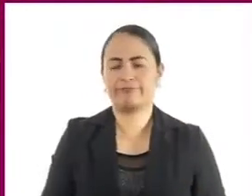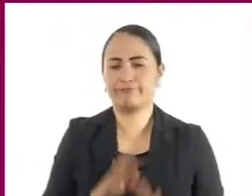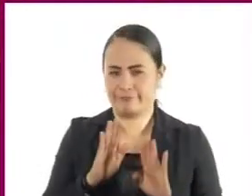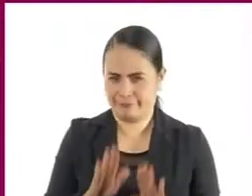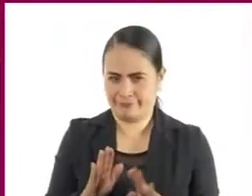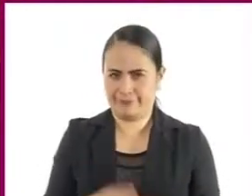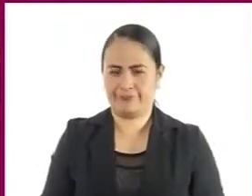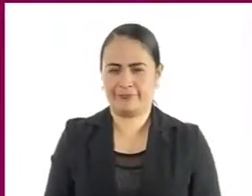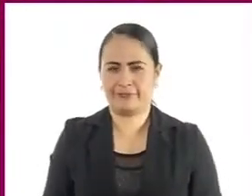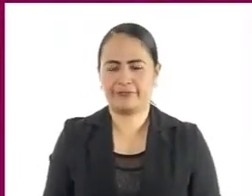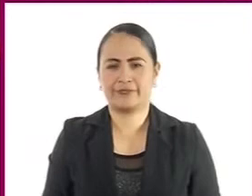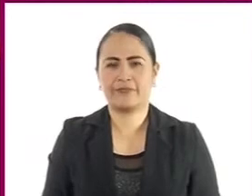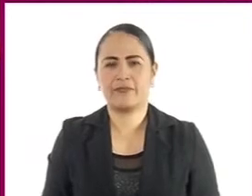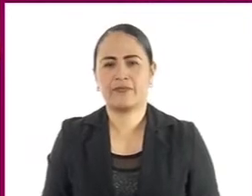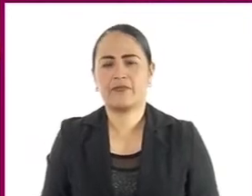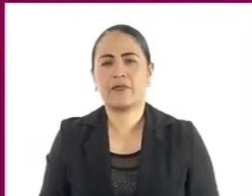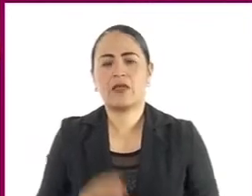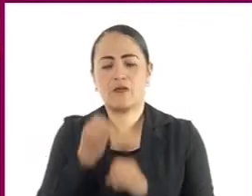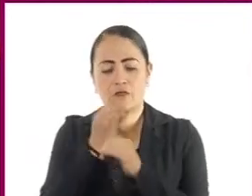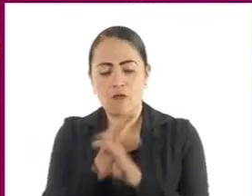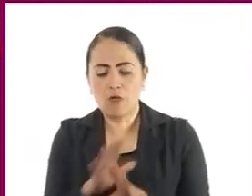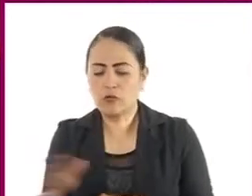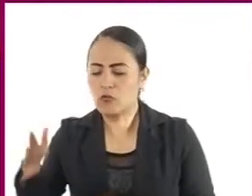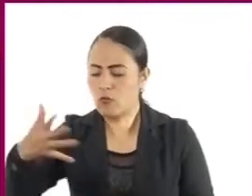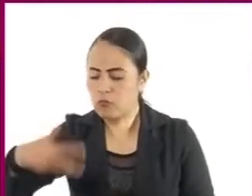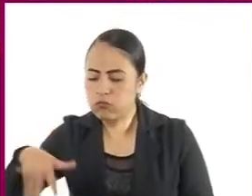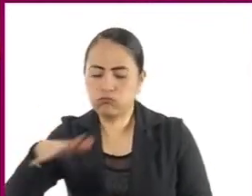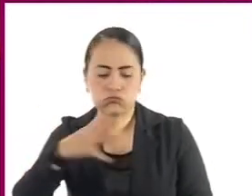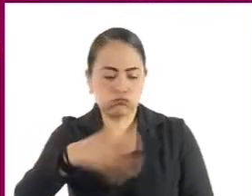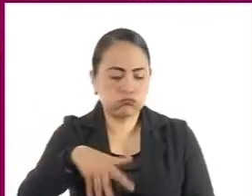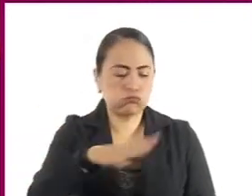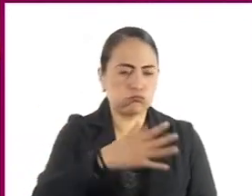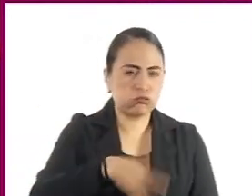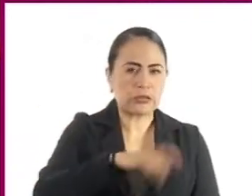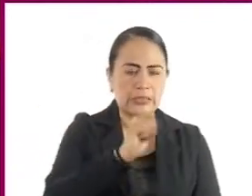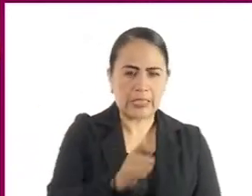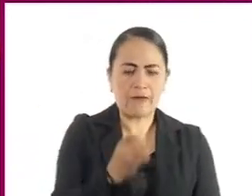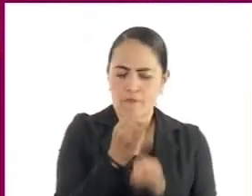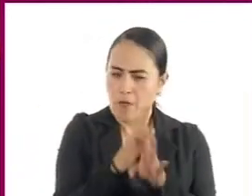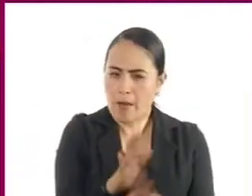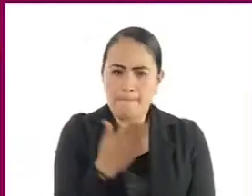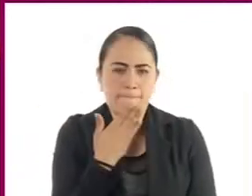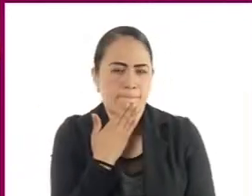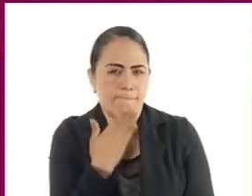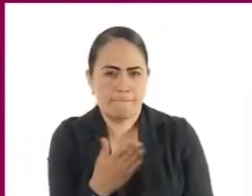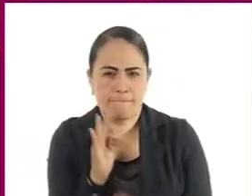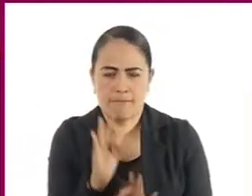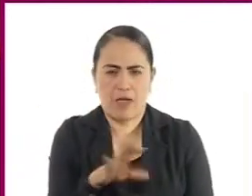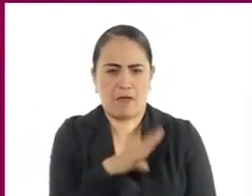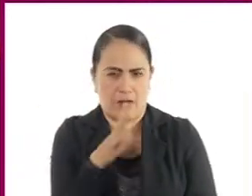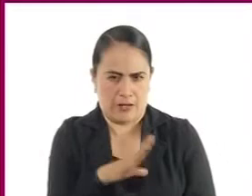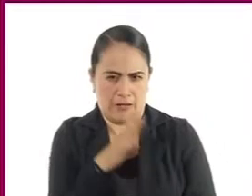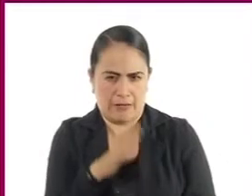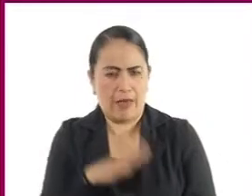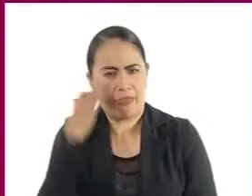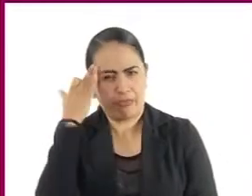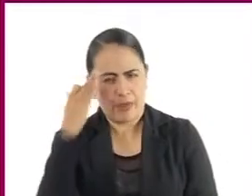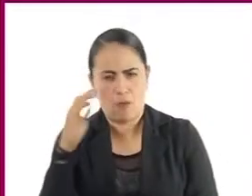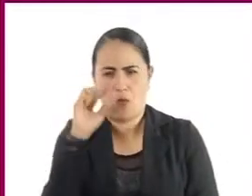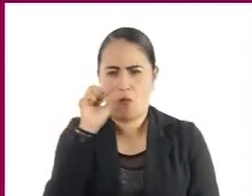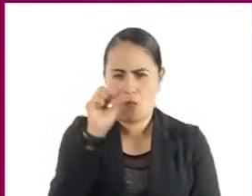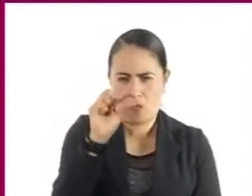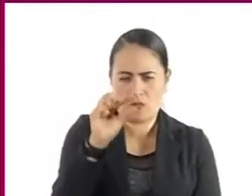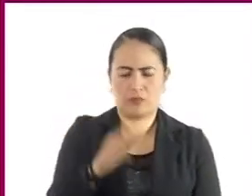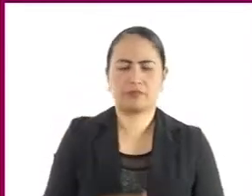finalidad principal de una estrategia de búsqueda es encontrar información de calidad en el menor tiempo posible.